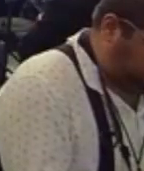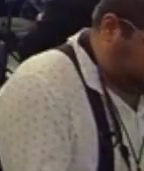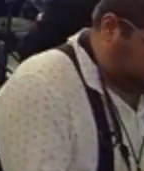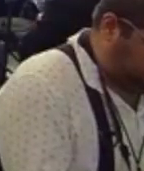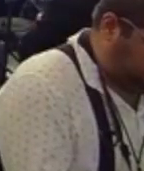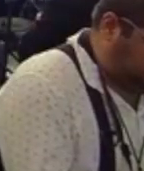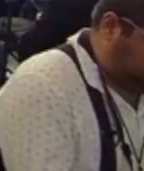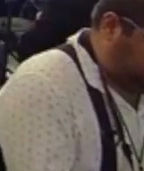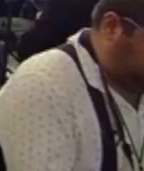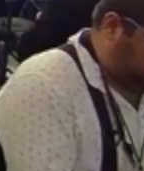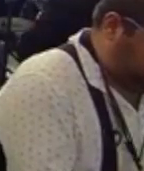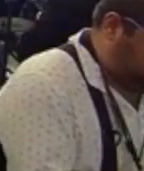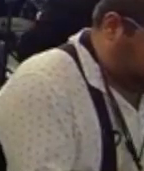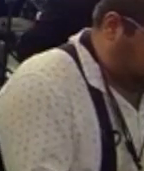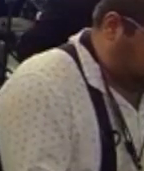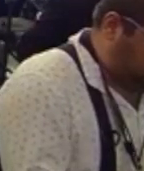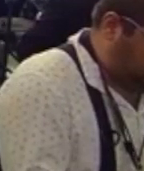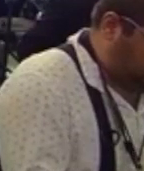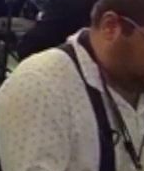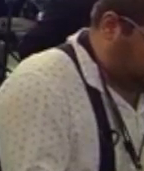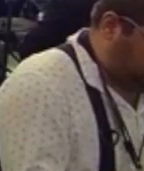resulta que